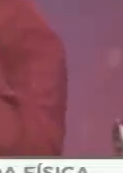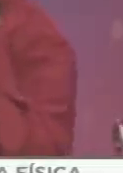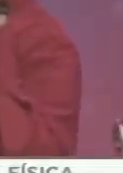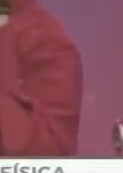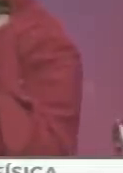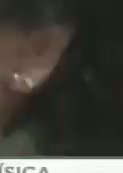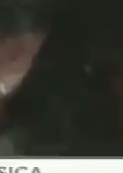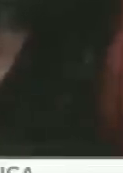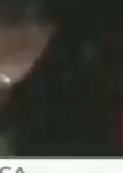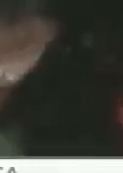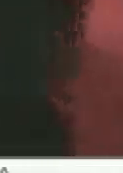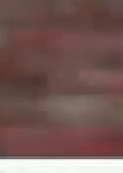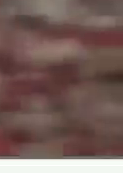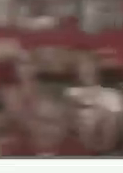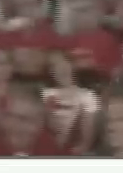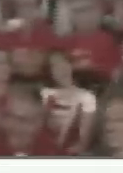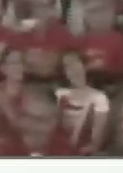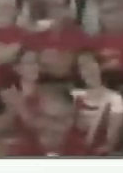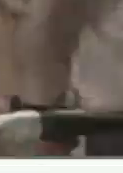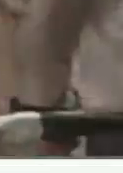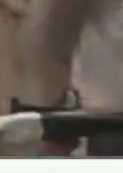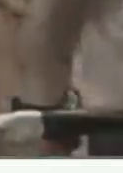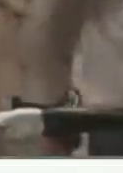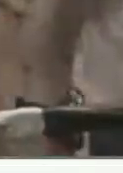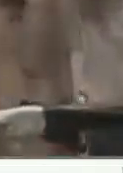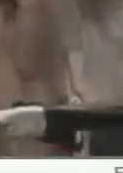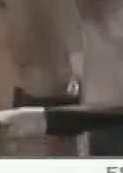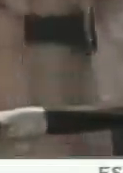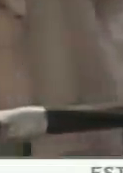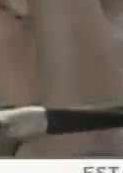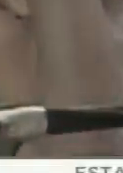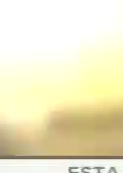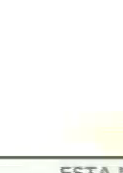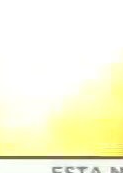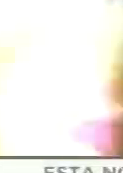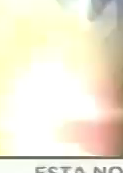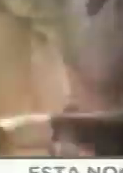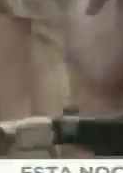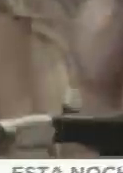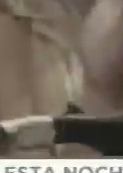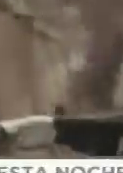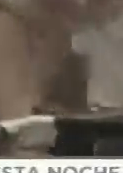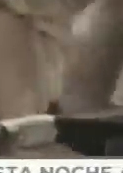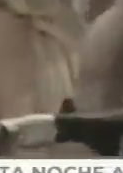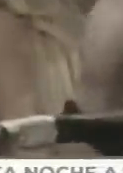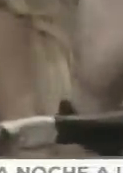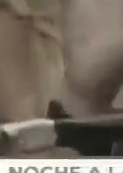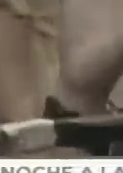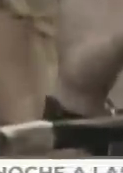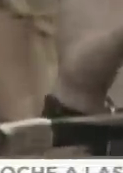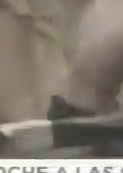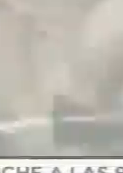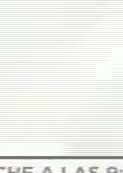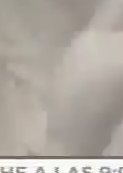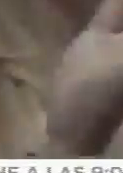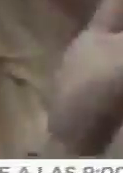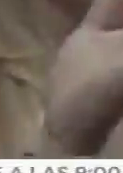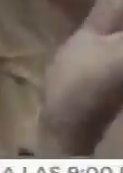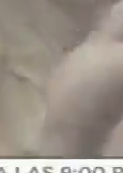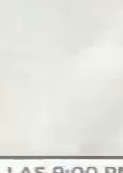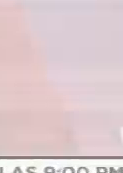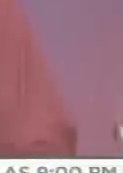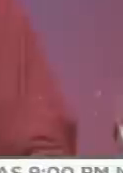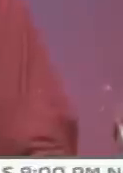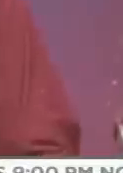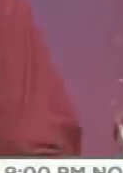eso fue mano, Maradona. Sí fue mano. Una jugada que me quedó alta. Y como yo no llegaba porque era chiquito...